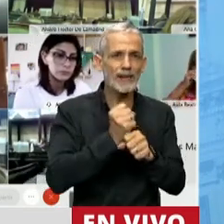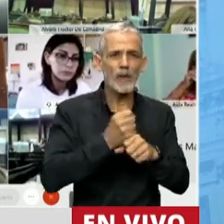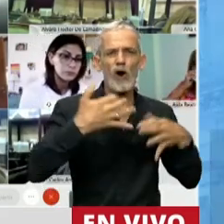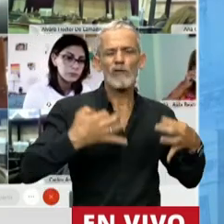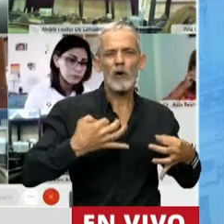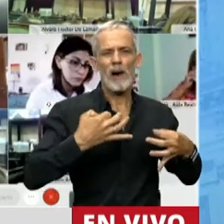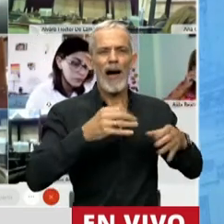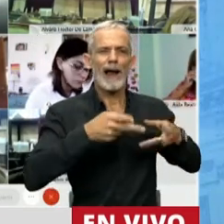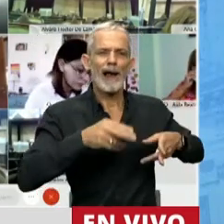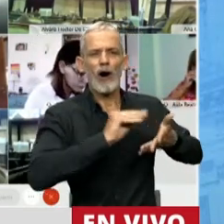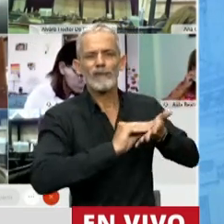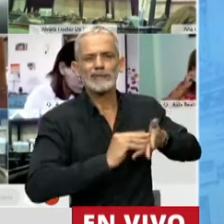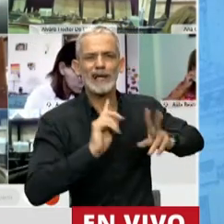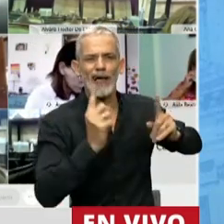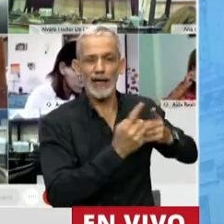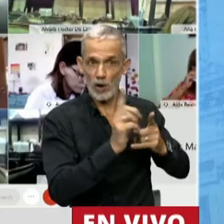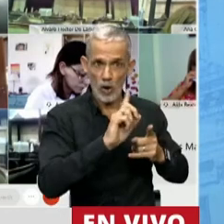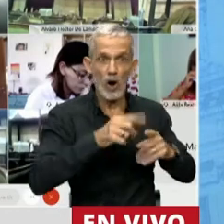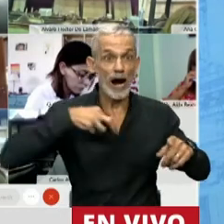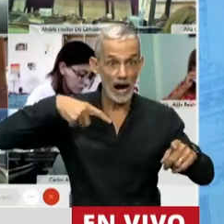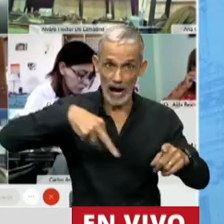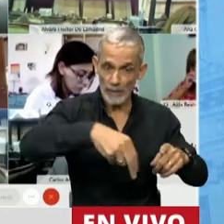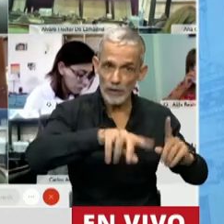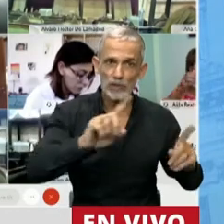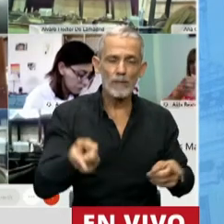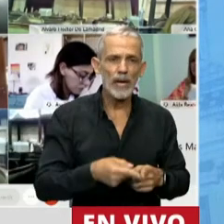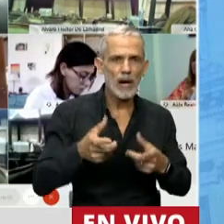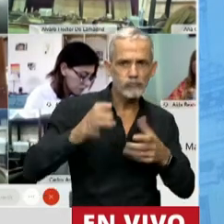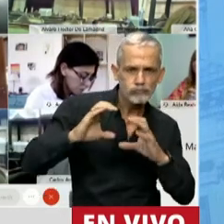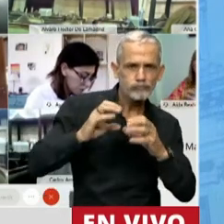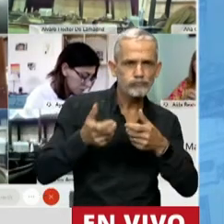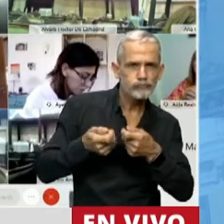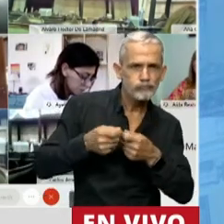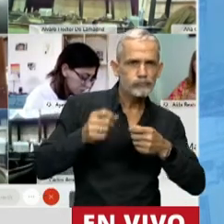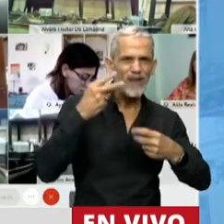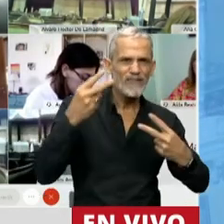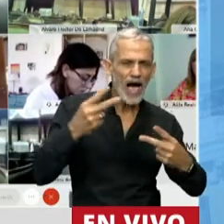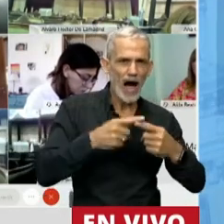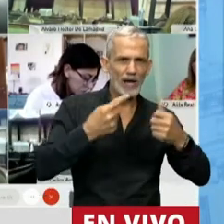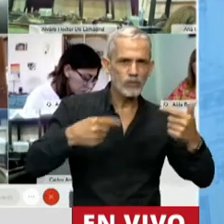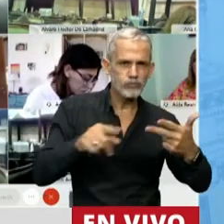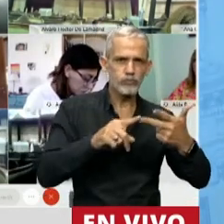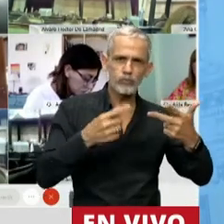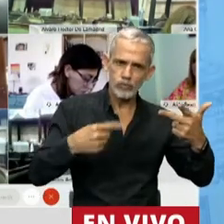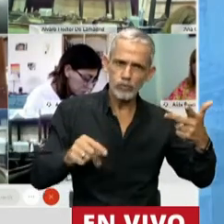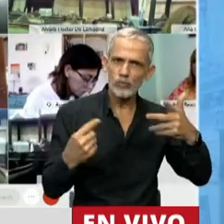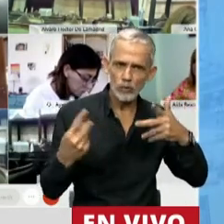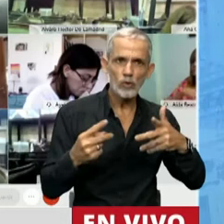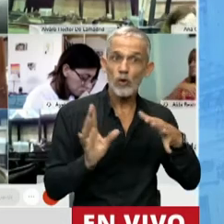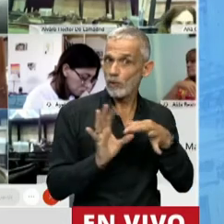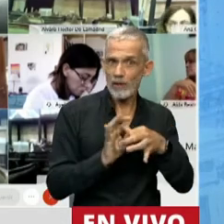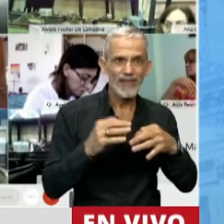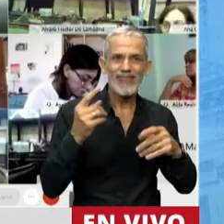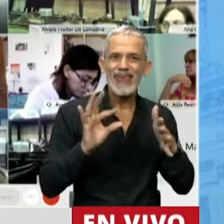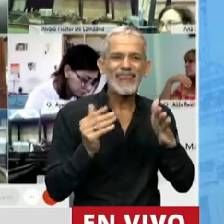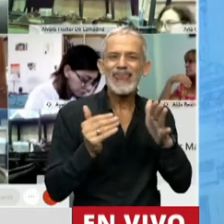formal, sino en el camino al trabajo, en las comunicaciones, en los viajes, en los eventos que se den en función del trabajo,